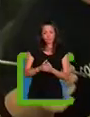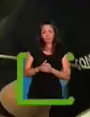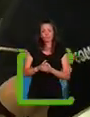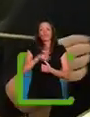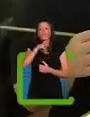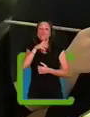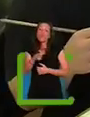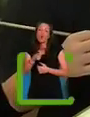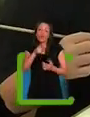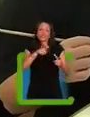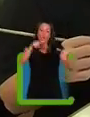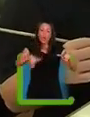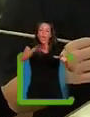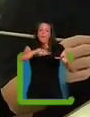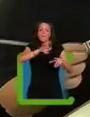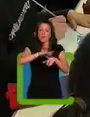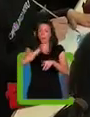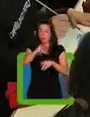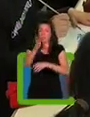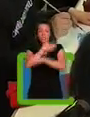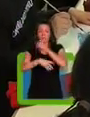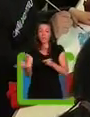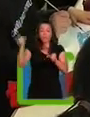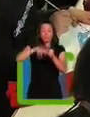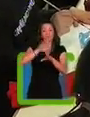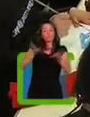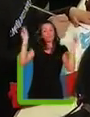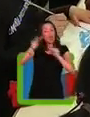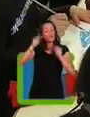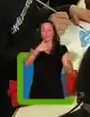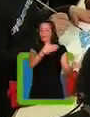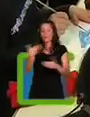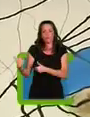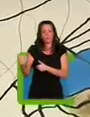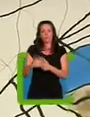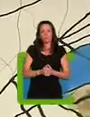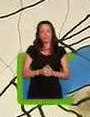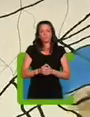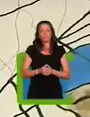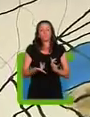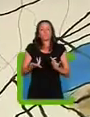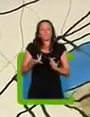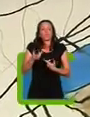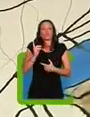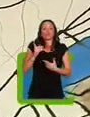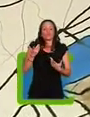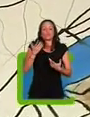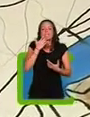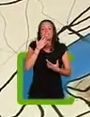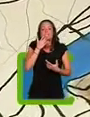artistas. Por ello no se encuentran lugares donde estas personas puedan dar rienda suelta a sus cualidades. Sencillamente es